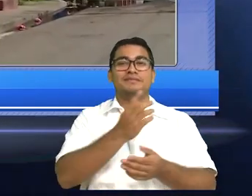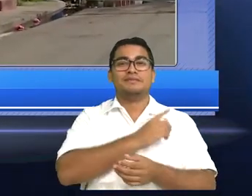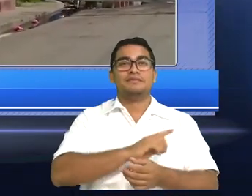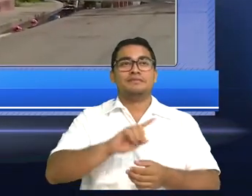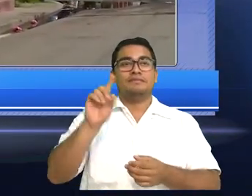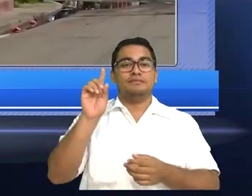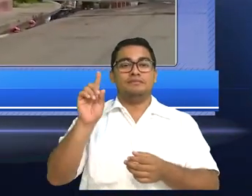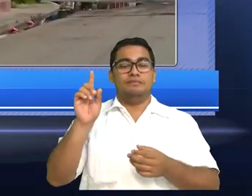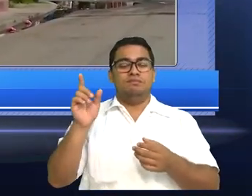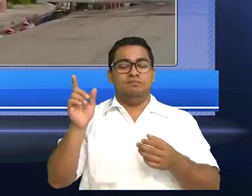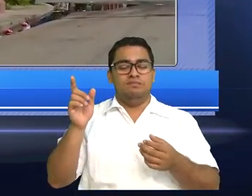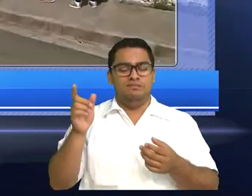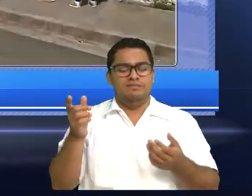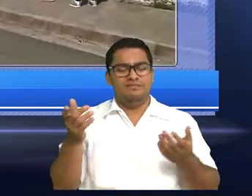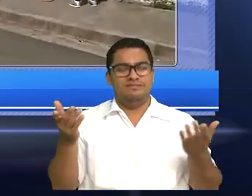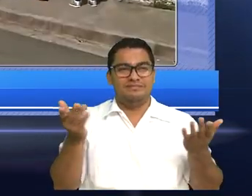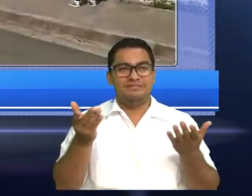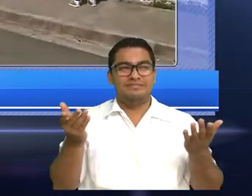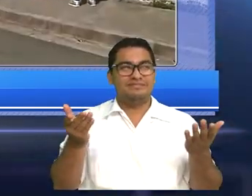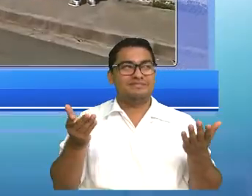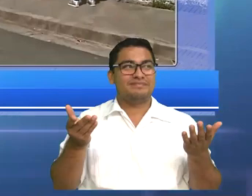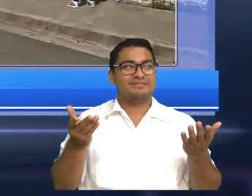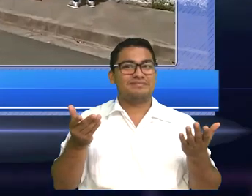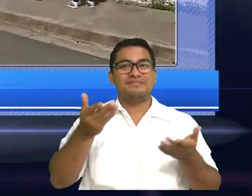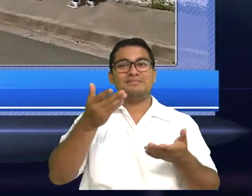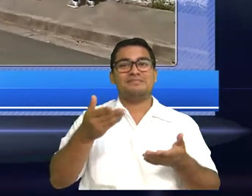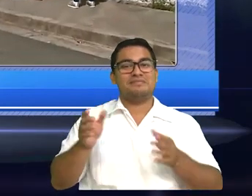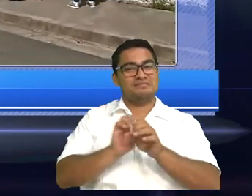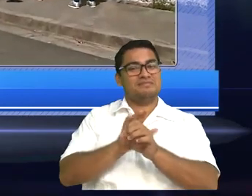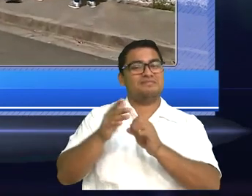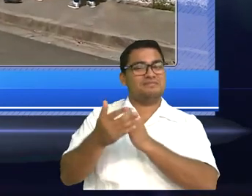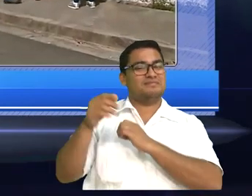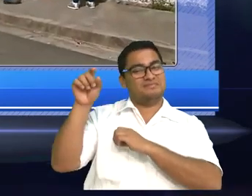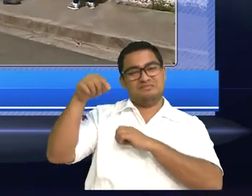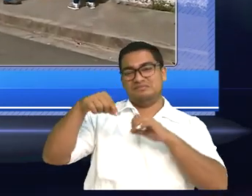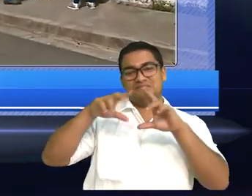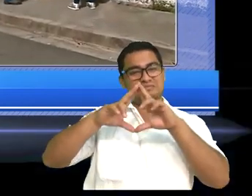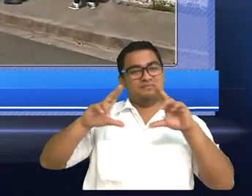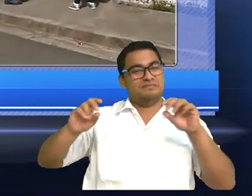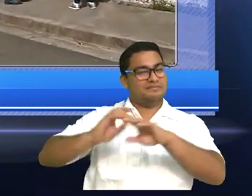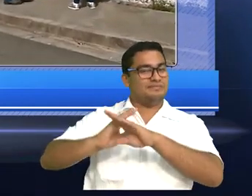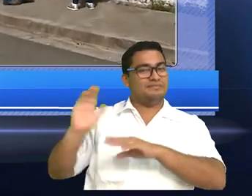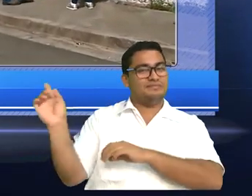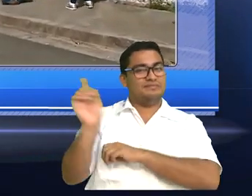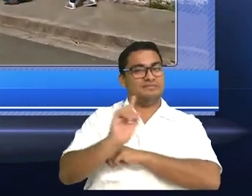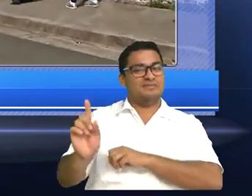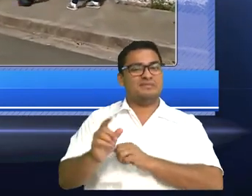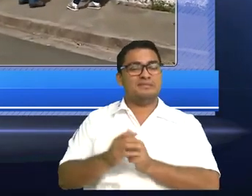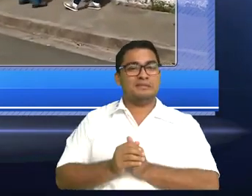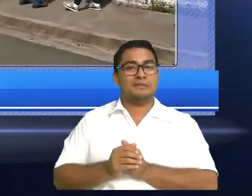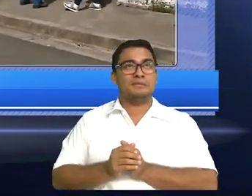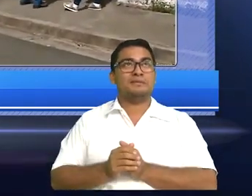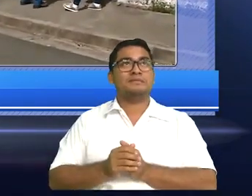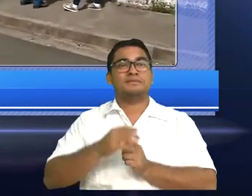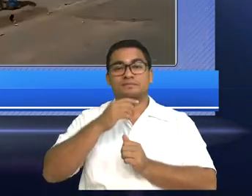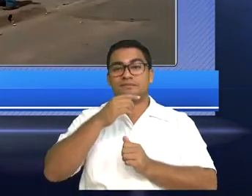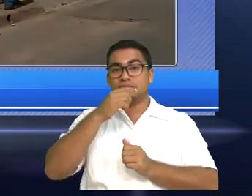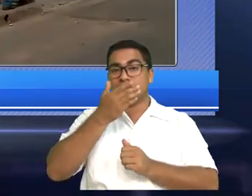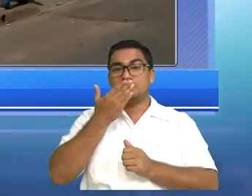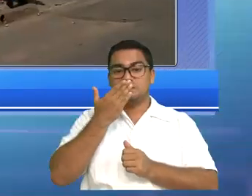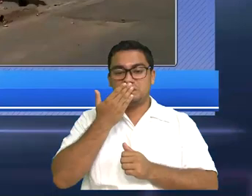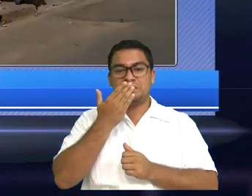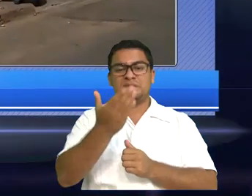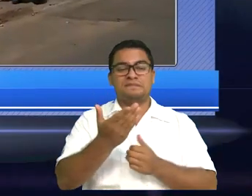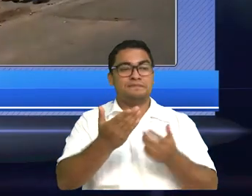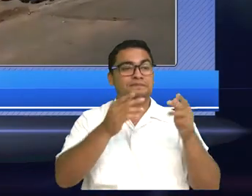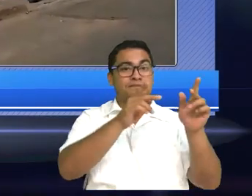ese mal espíritu, que lo saque de Nicaragua, que no venga a dañarnos nuestra ciudad. Esta visita ayuda para despejarle